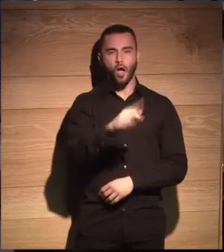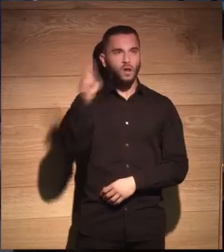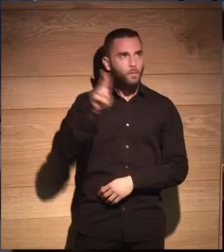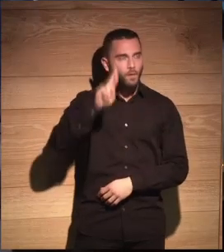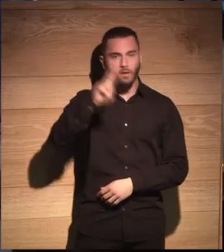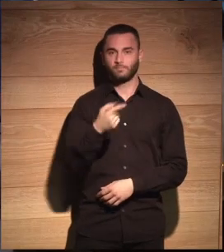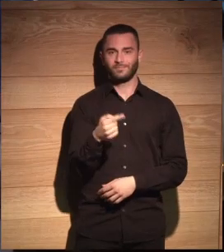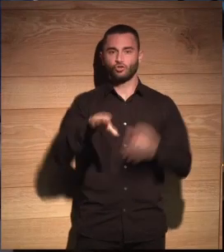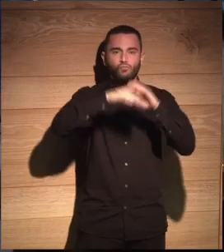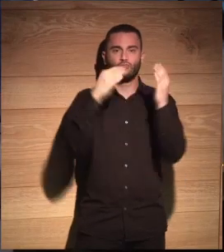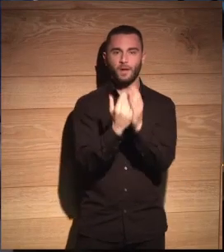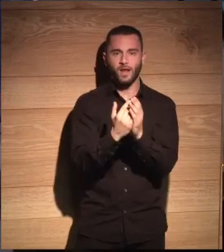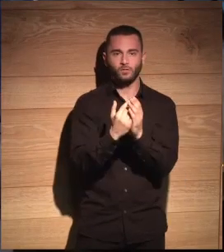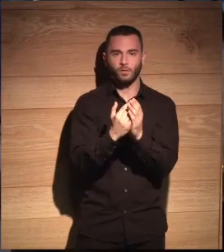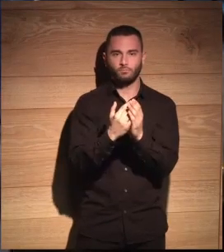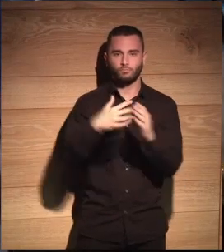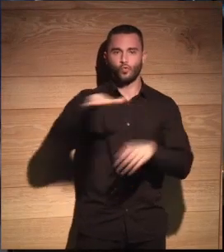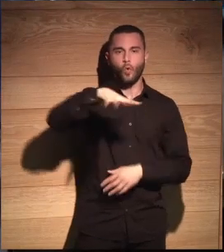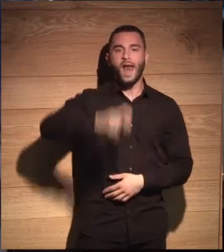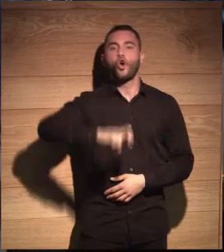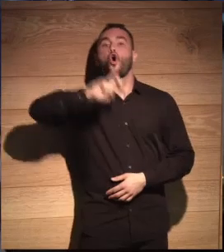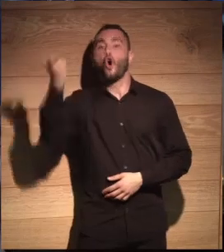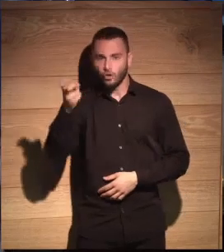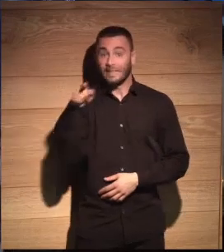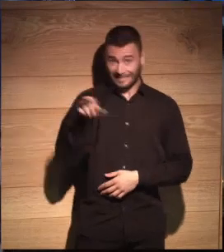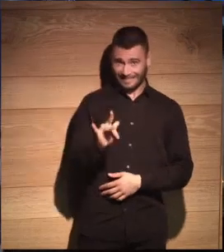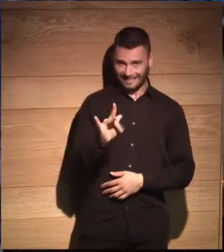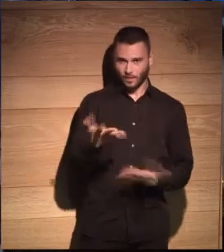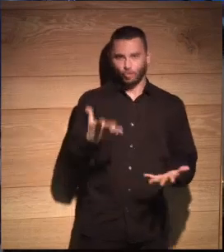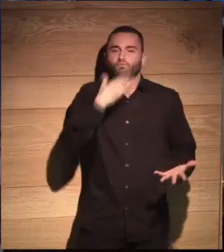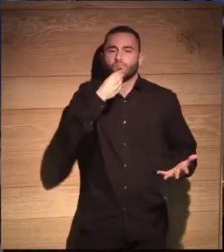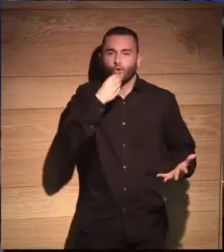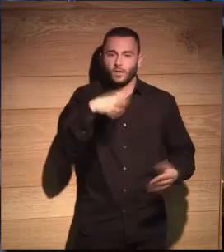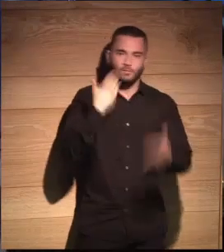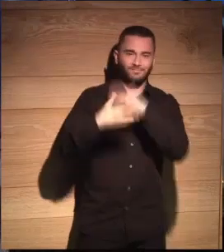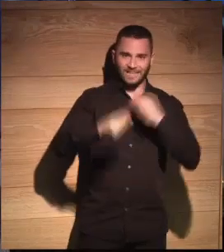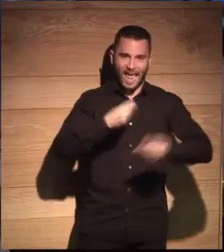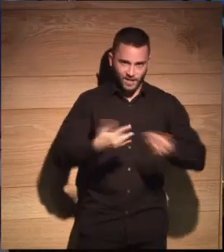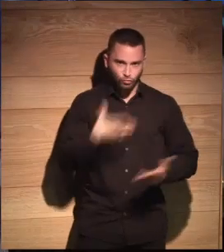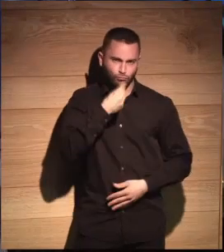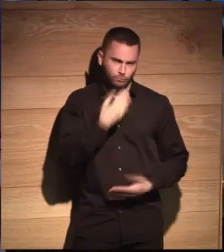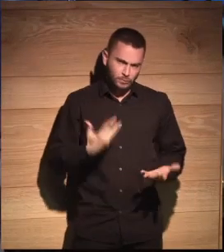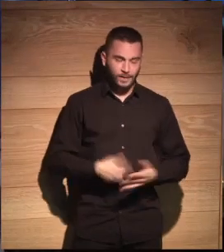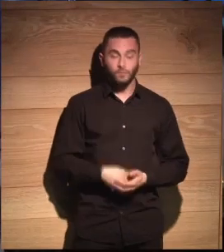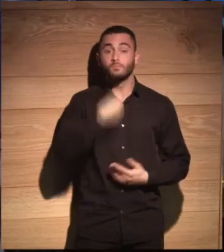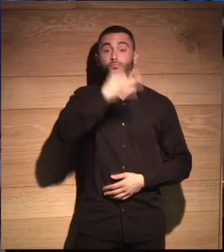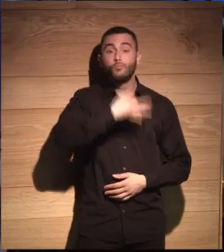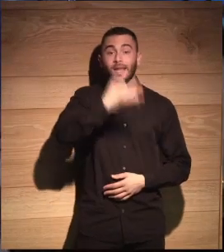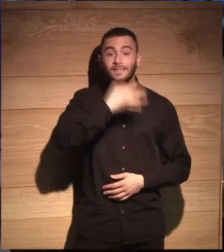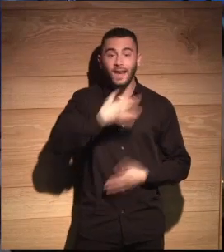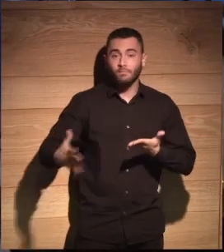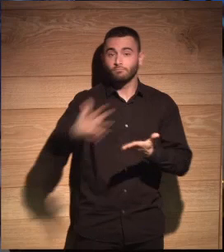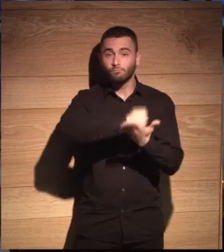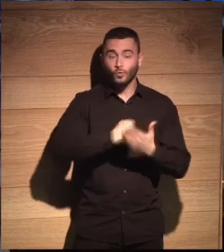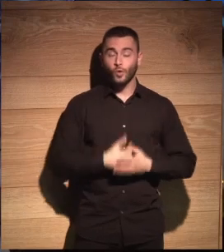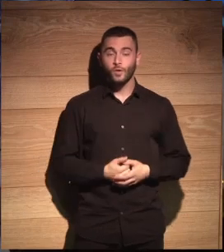un universo en otro medio, que creo que es lo bonito de lo que se ha hecho. Sí, bueno, buenas tardes